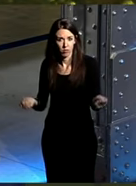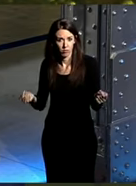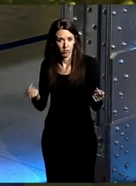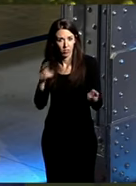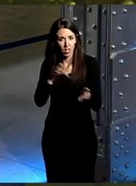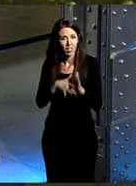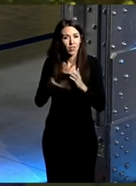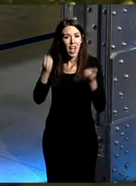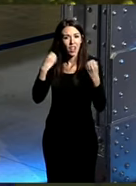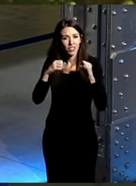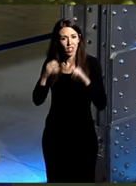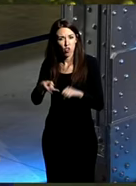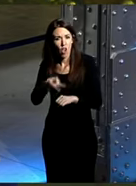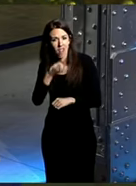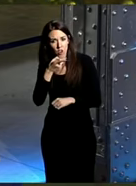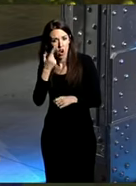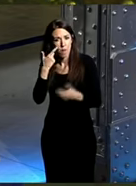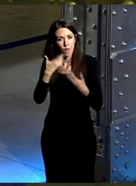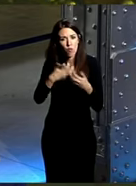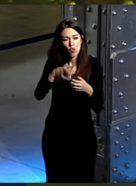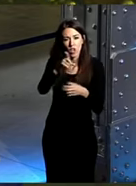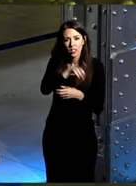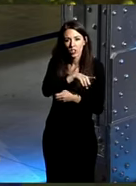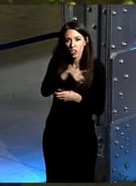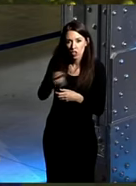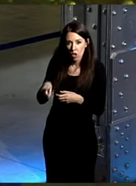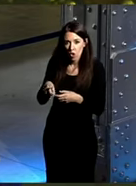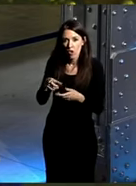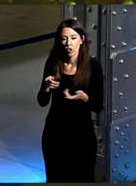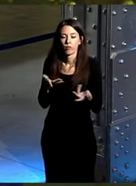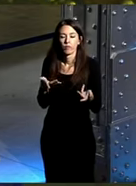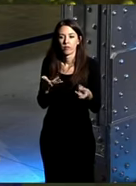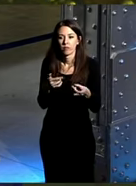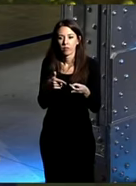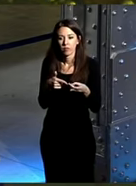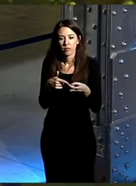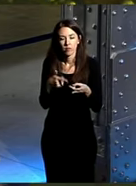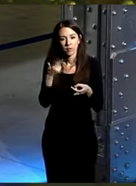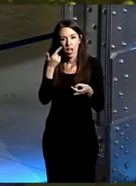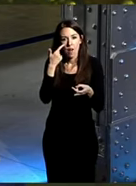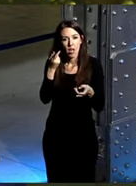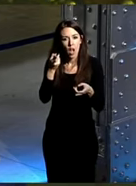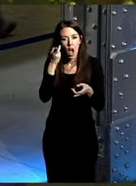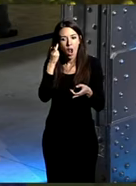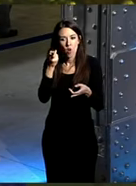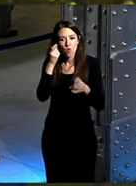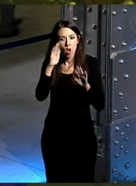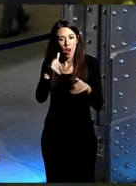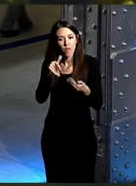el ensayo-error, el ver qué es lo que funciona, el ver que el alumno deja de